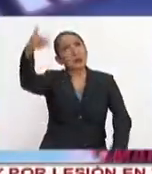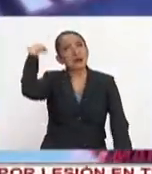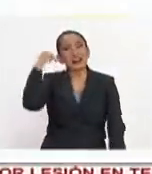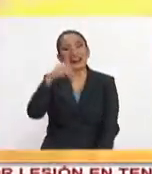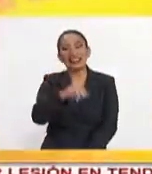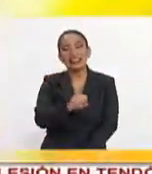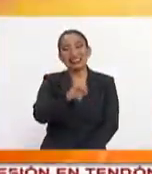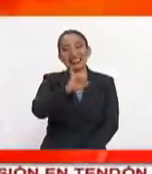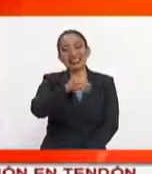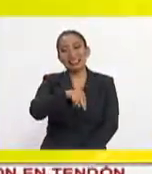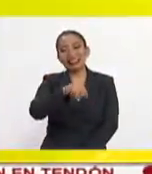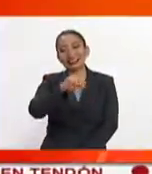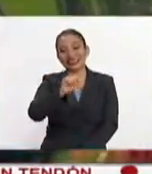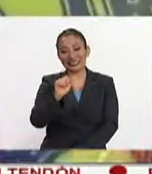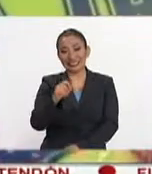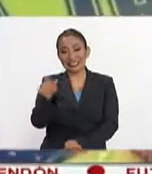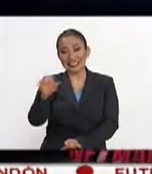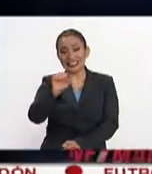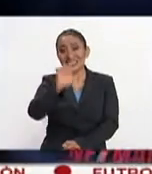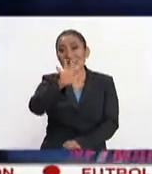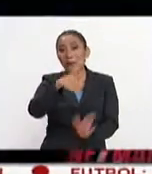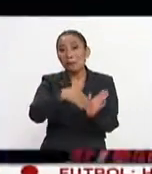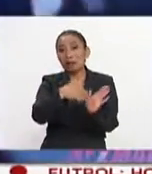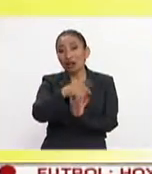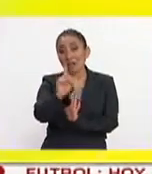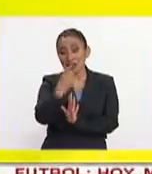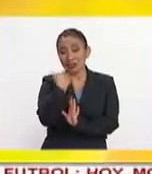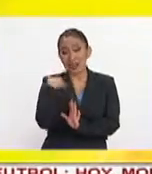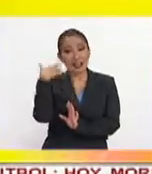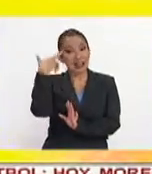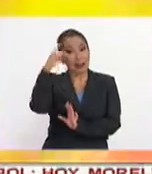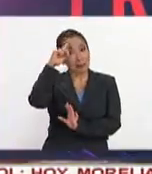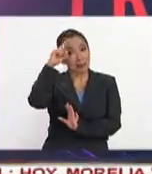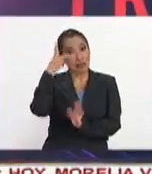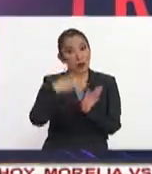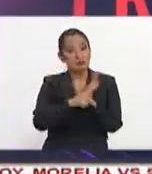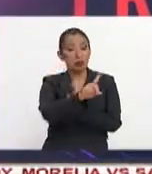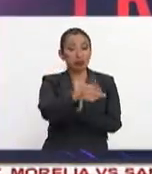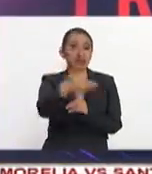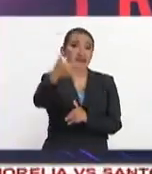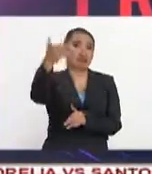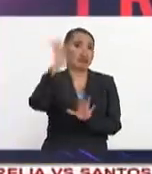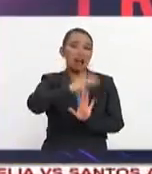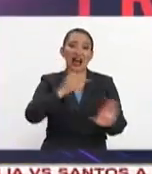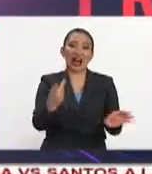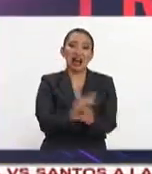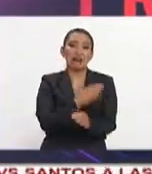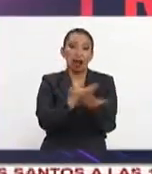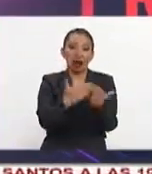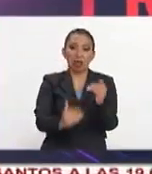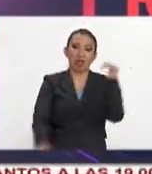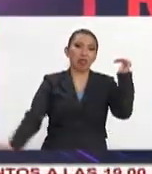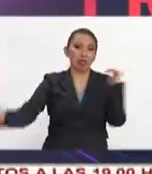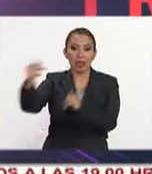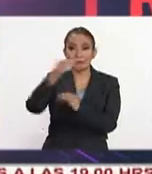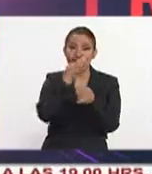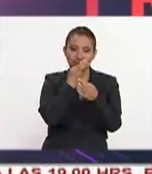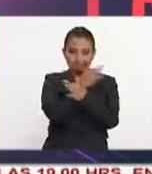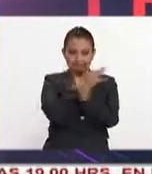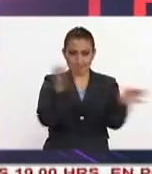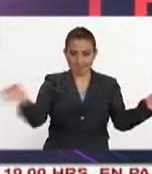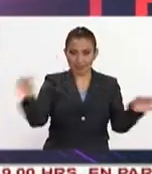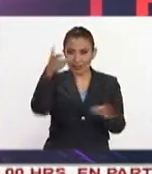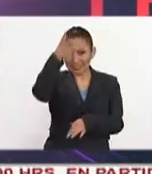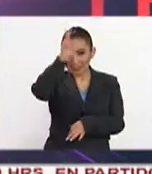Zinedine Zidane de 65 millones de dólares del Real Madrid en el 2001. Así que bueno, pues ahí está esta situación. Un mensaje que colgó